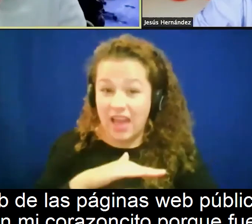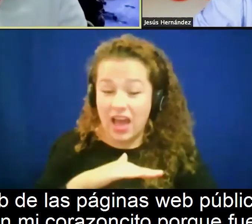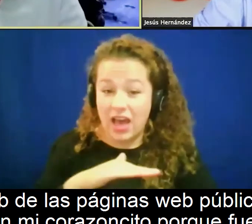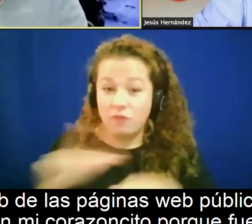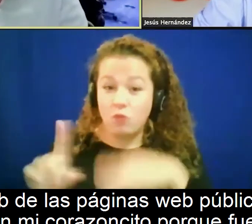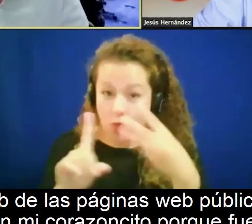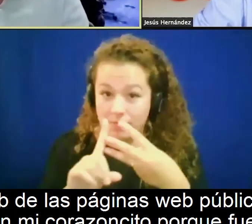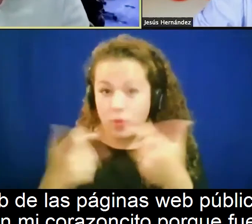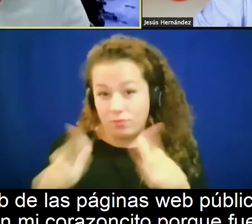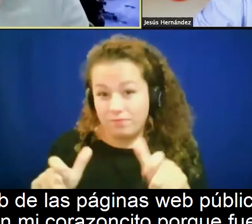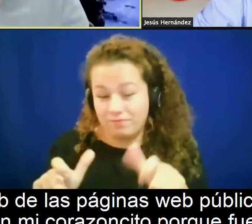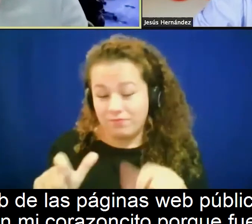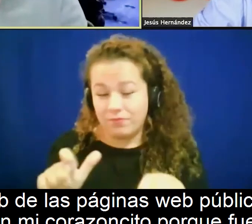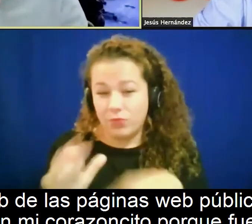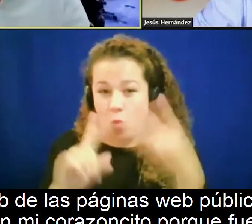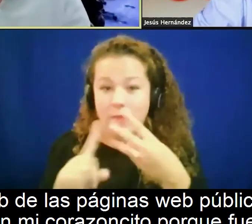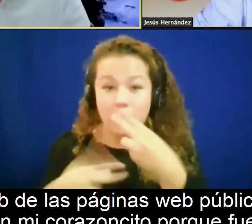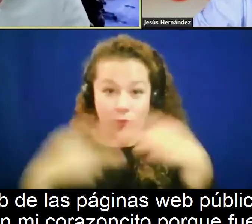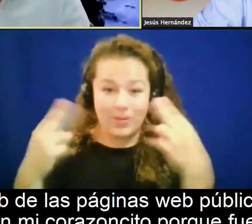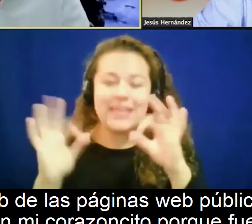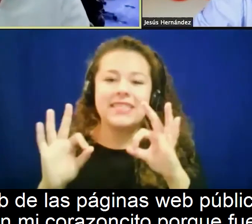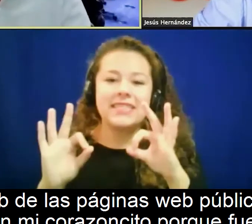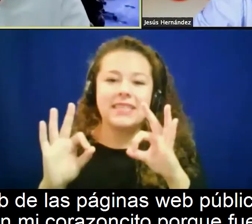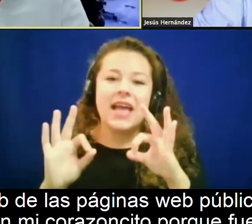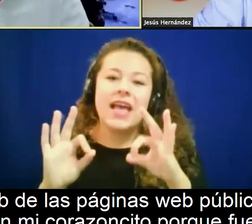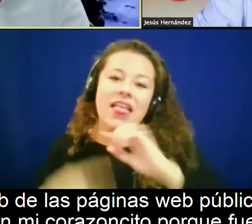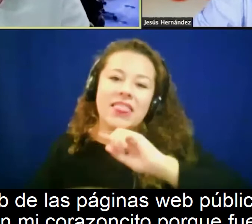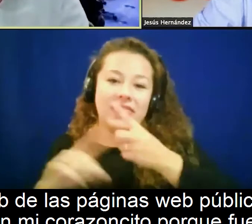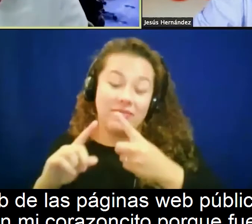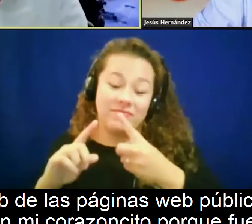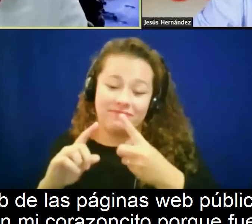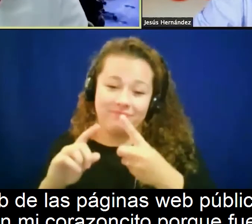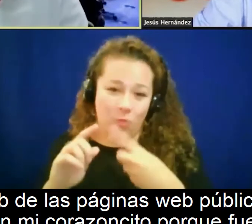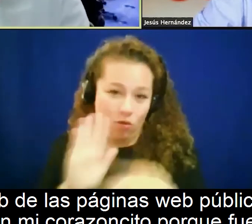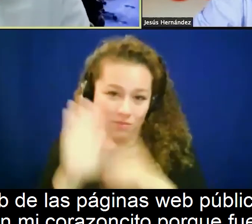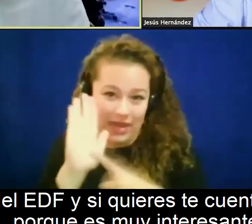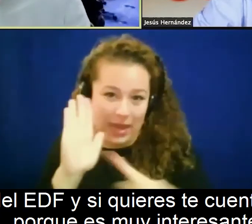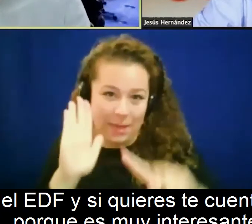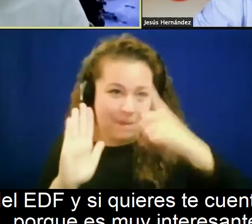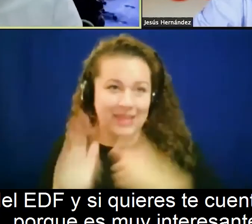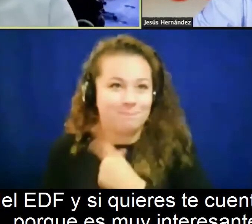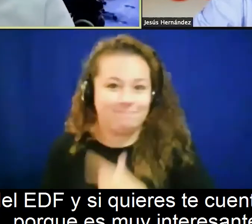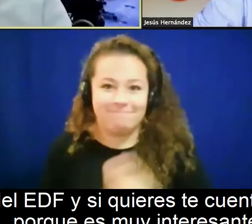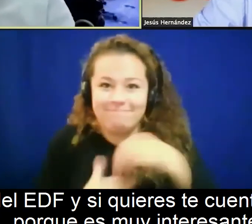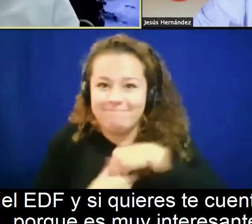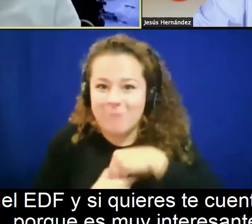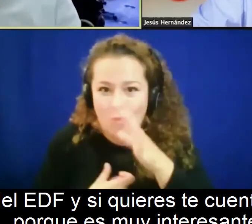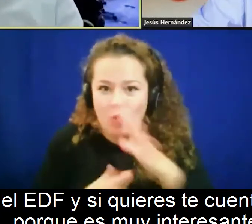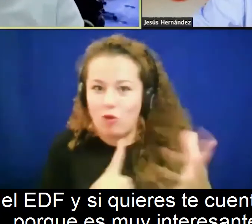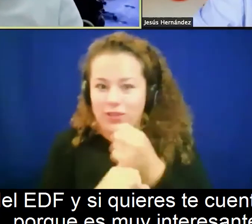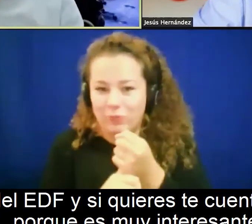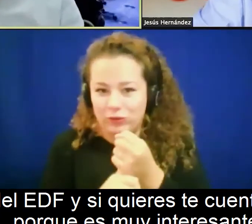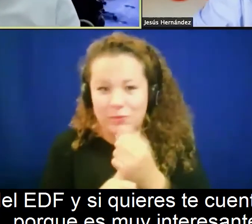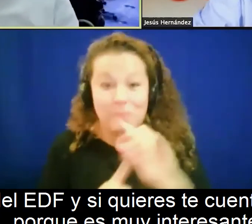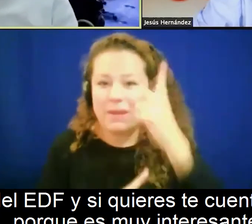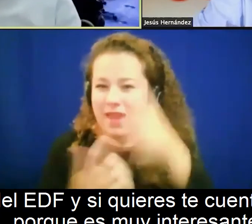web públicas, que es la directiva que tengo más en mi corazoncito porque fue la primera, digamos, mi primera batalla dentro del EDF, y si quieres te cuento